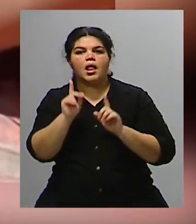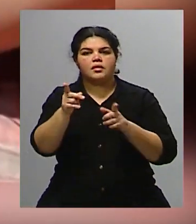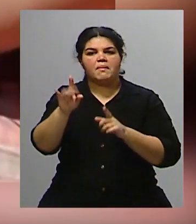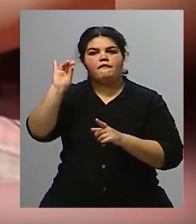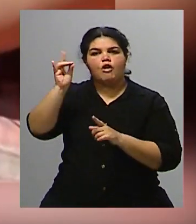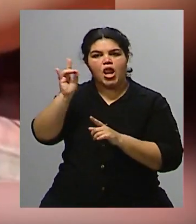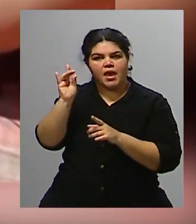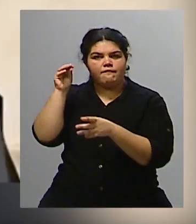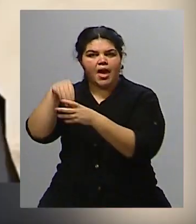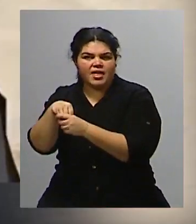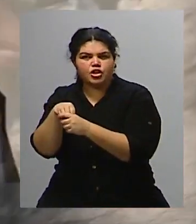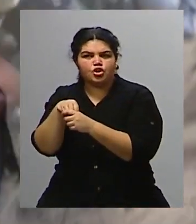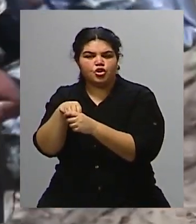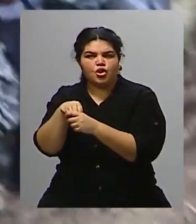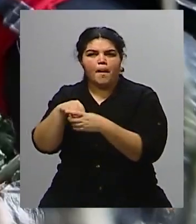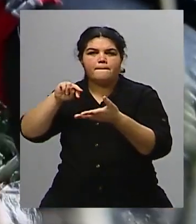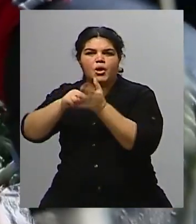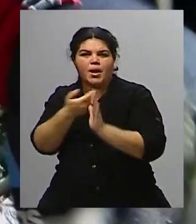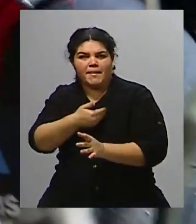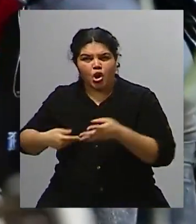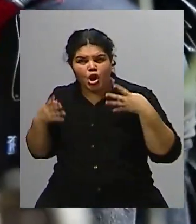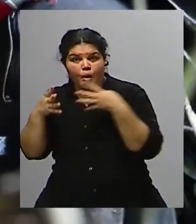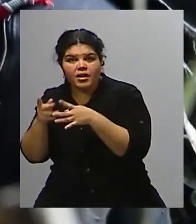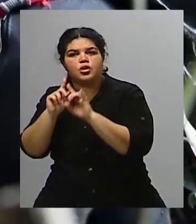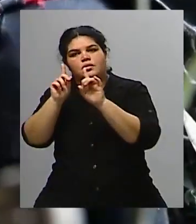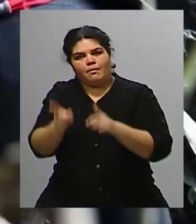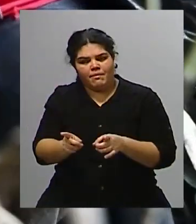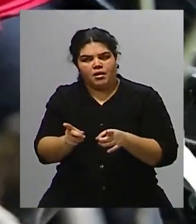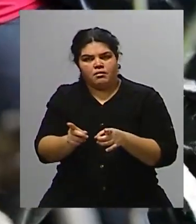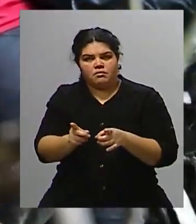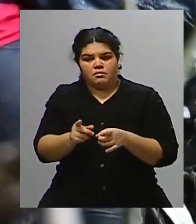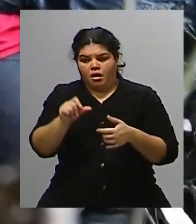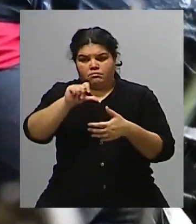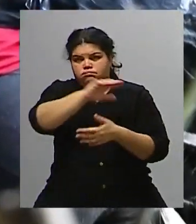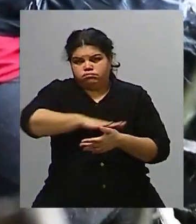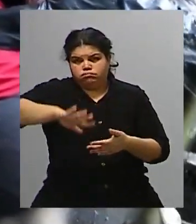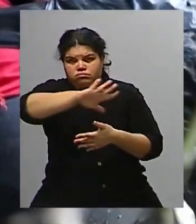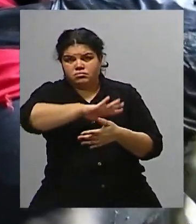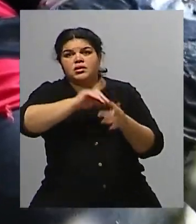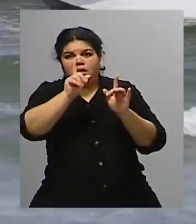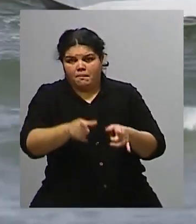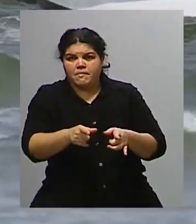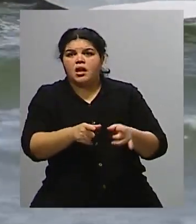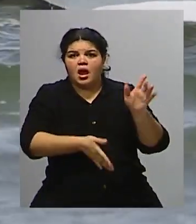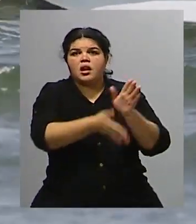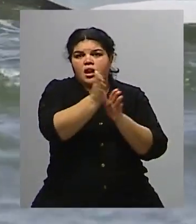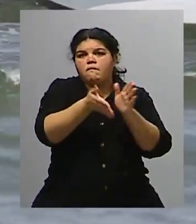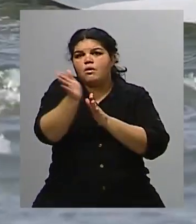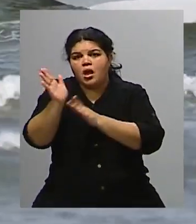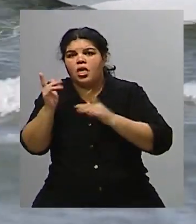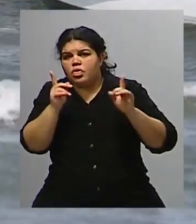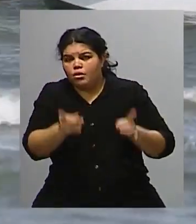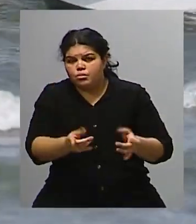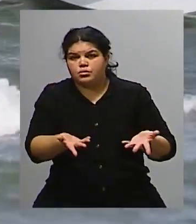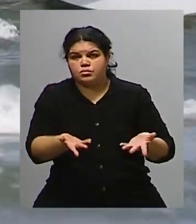un montón de situaciones, lamentablemente, que generan también refugiados en nuestra propia región. El movimiento de migrantes es